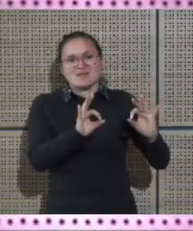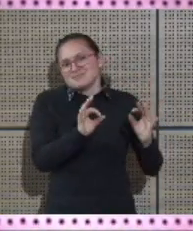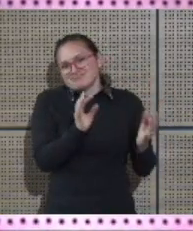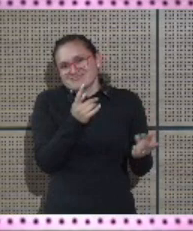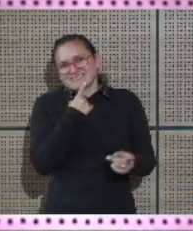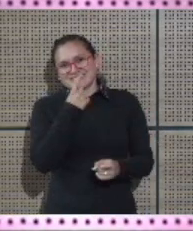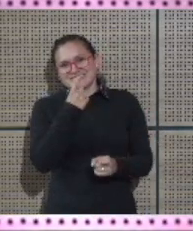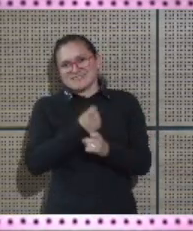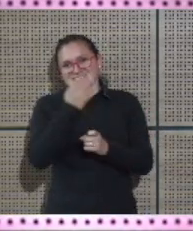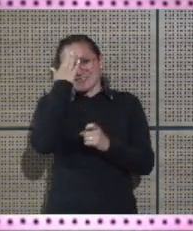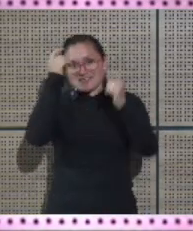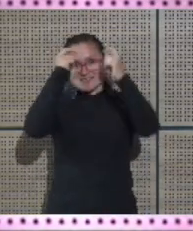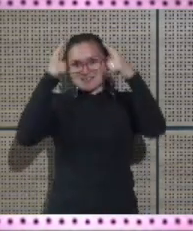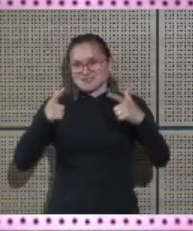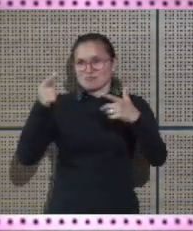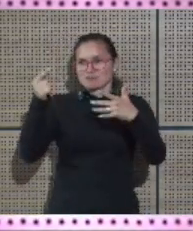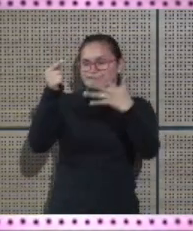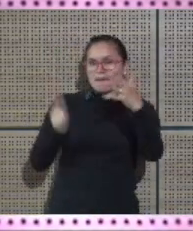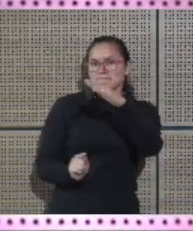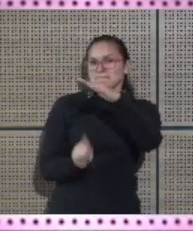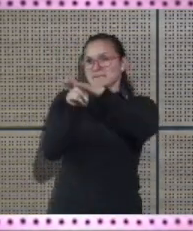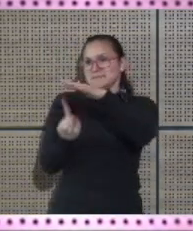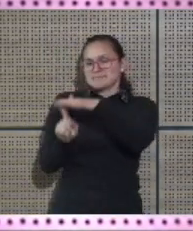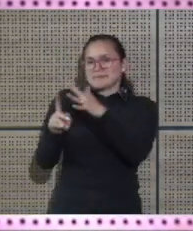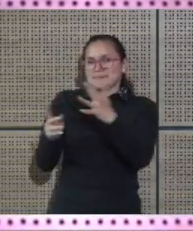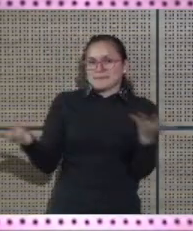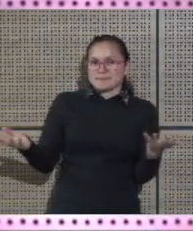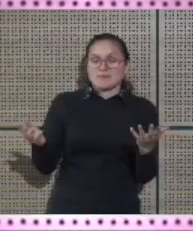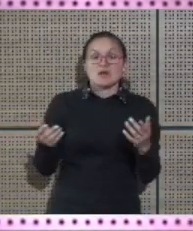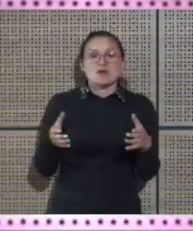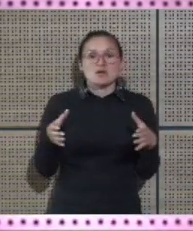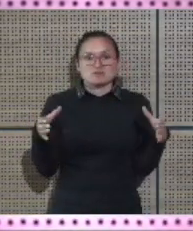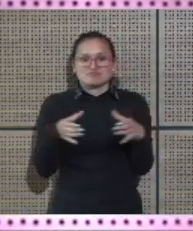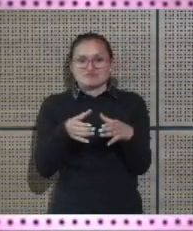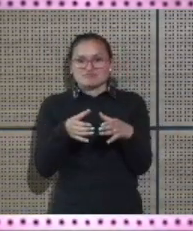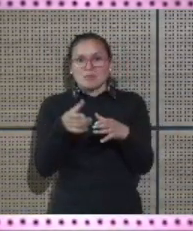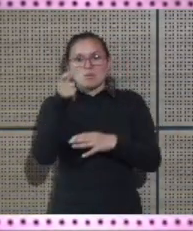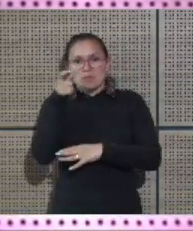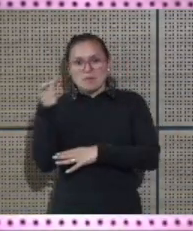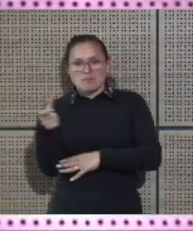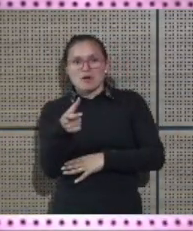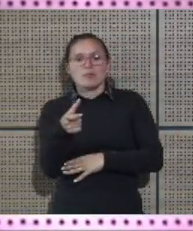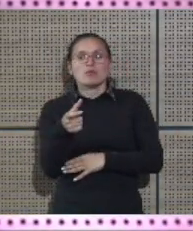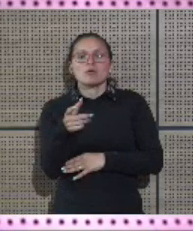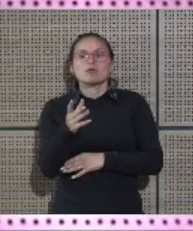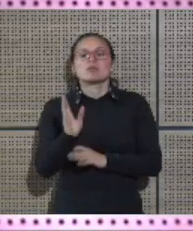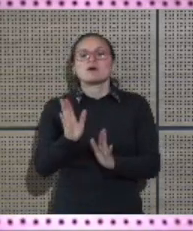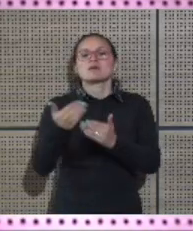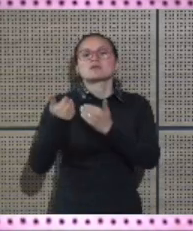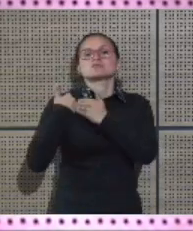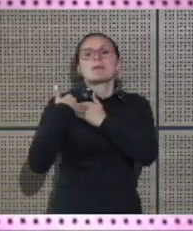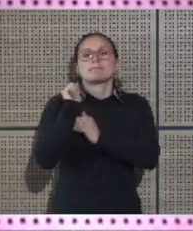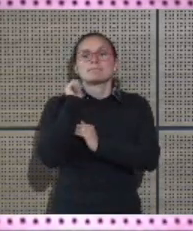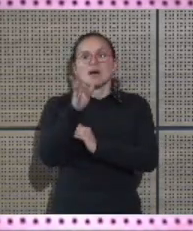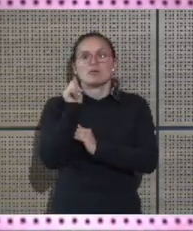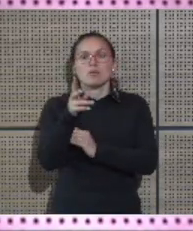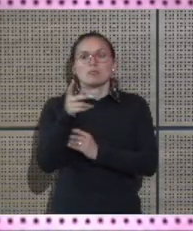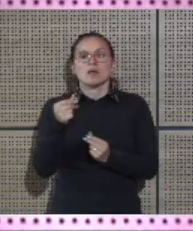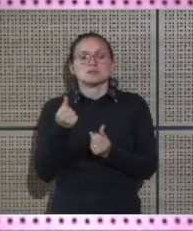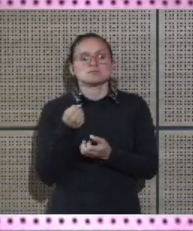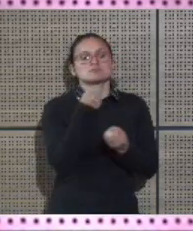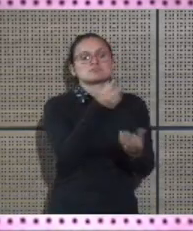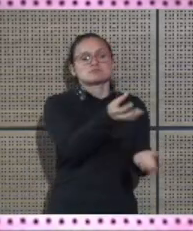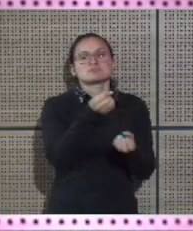Estado. Ahora, si la Contraloría se comporta más como un banco comercial que básicamente